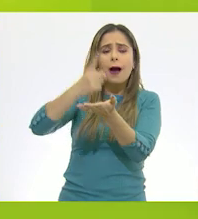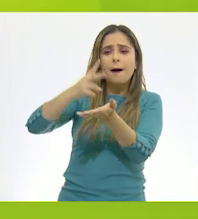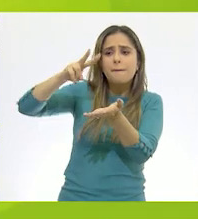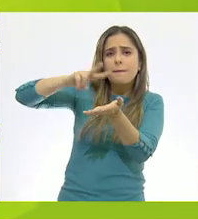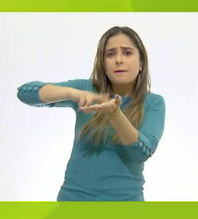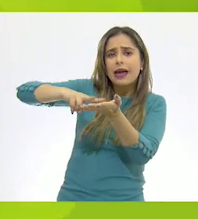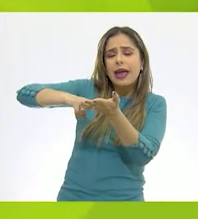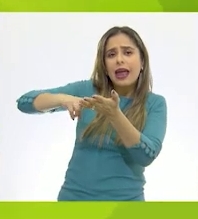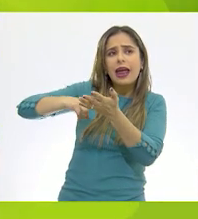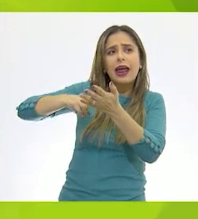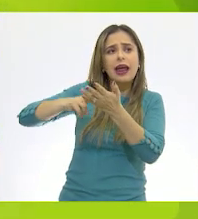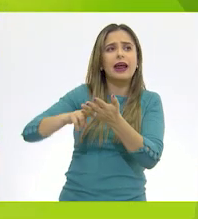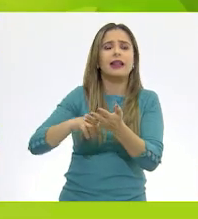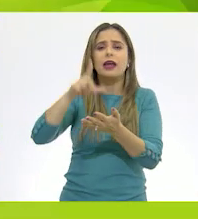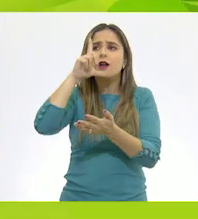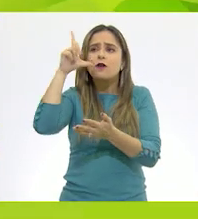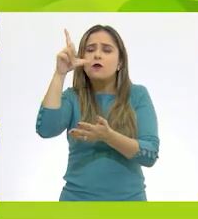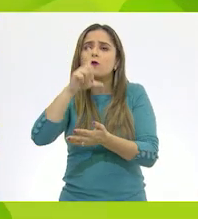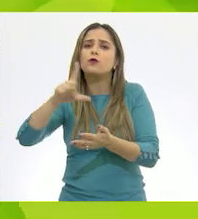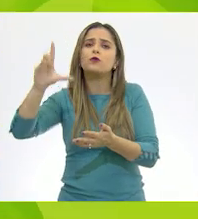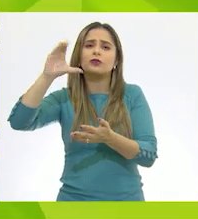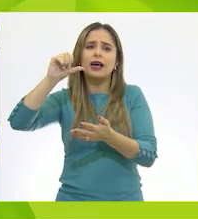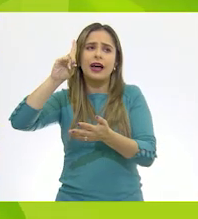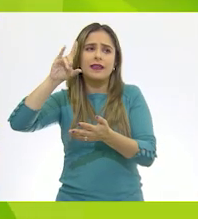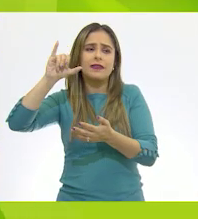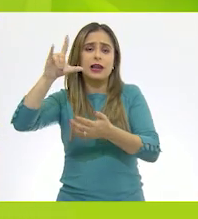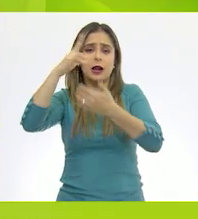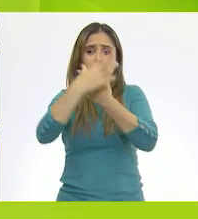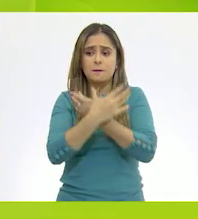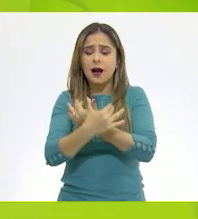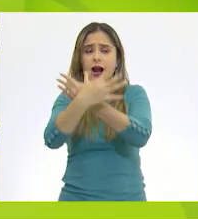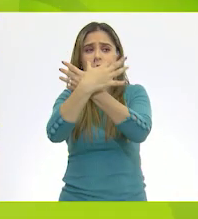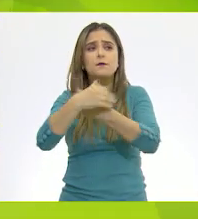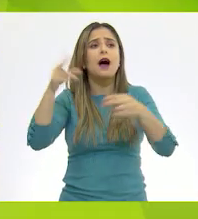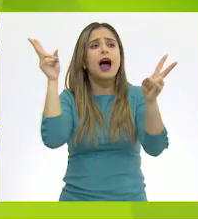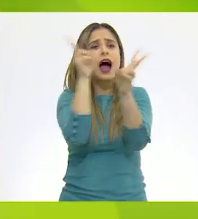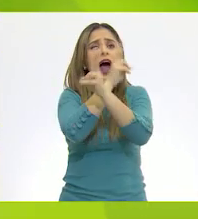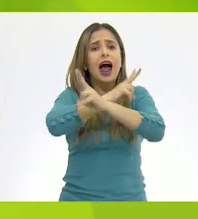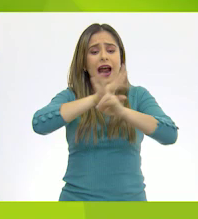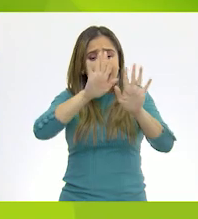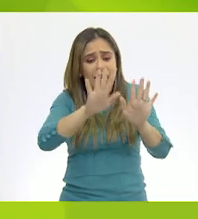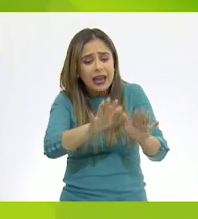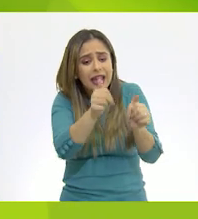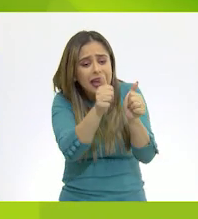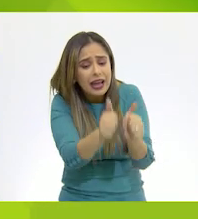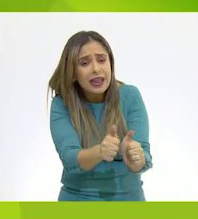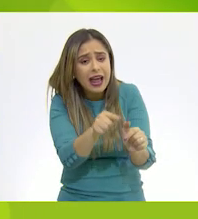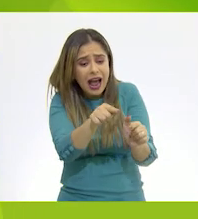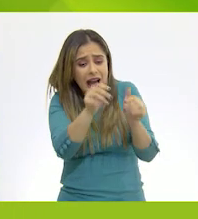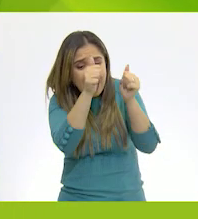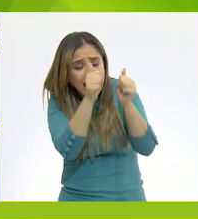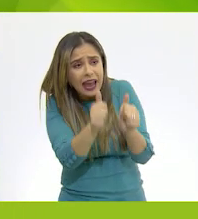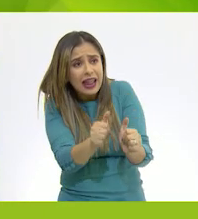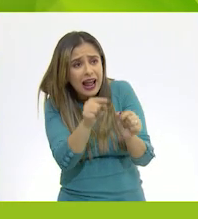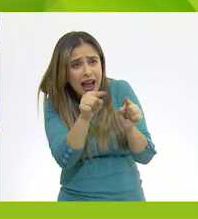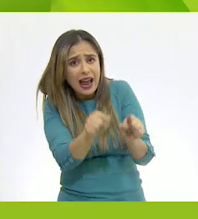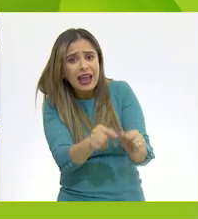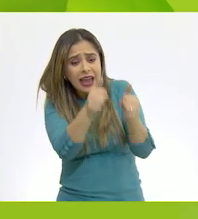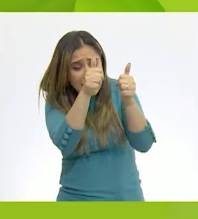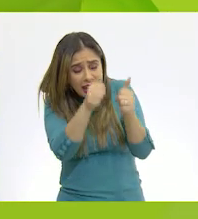del candil. Mariposa del aire, quédate ahí, ahí, ahí. Quédate